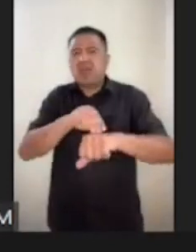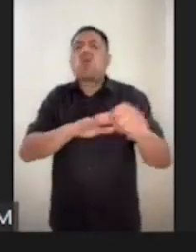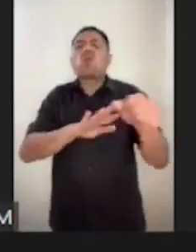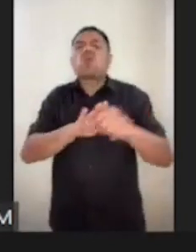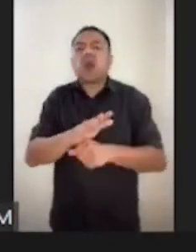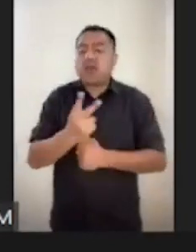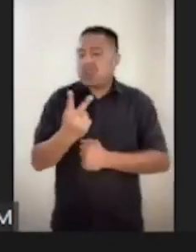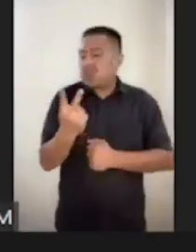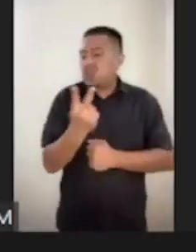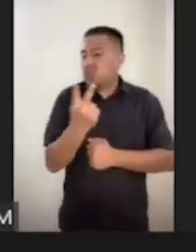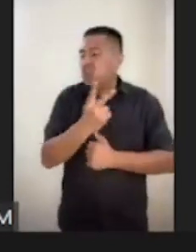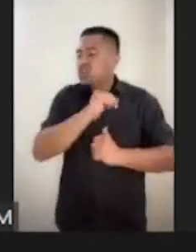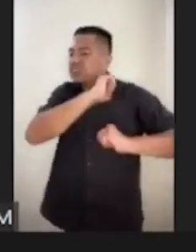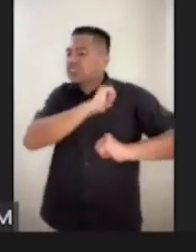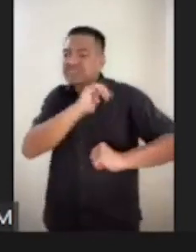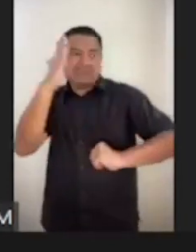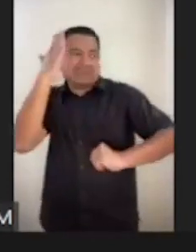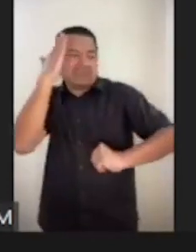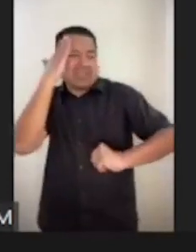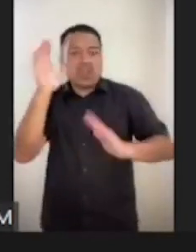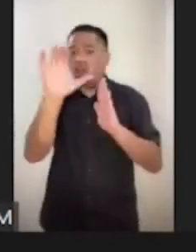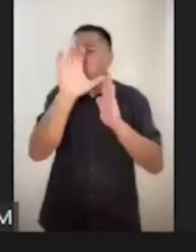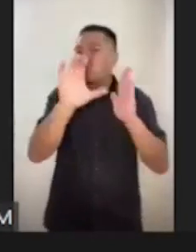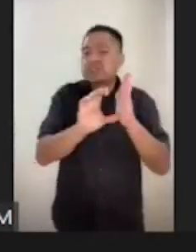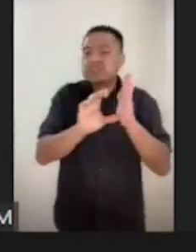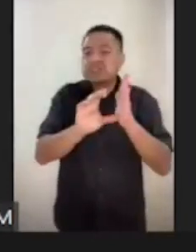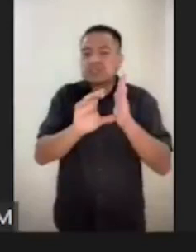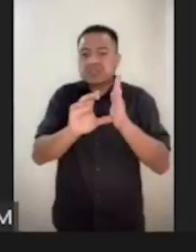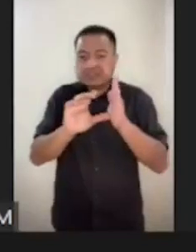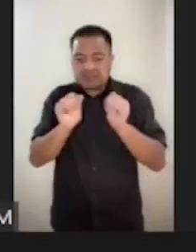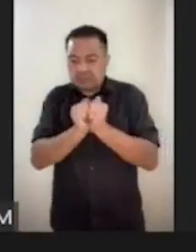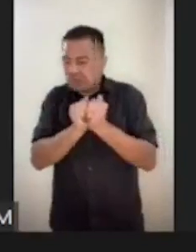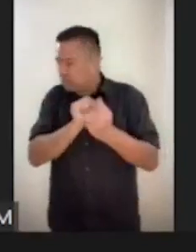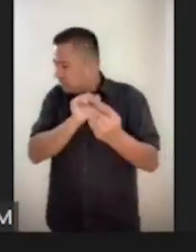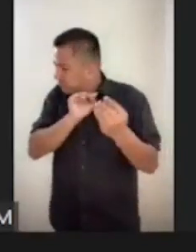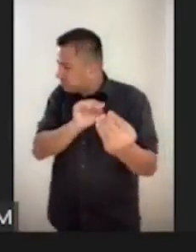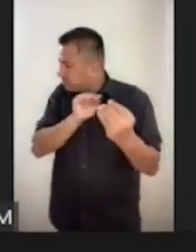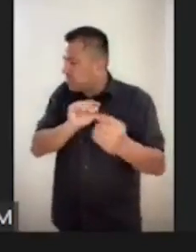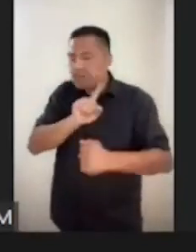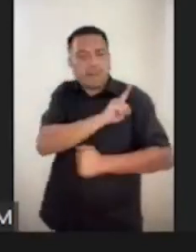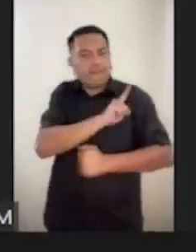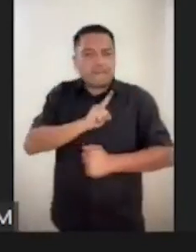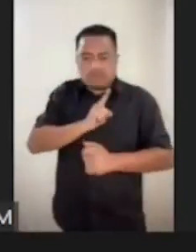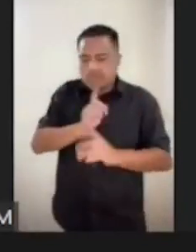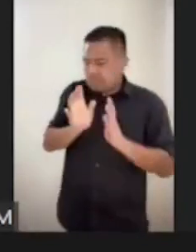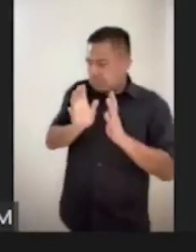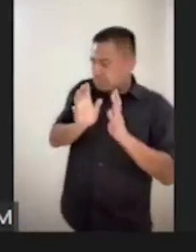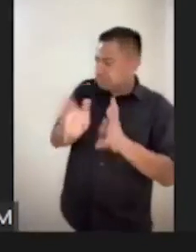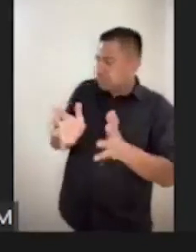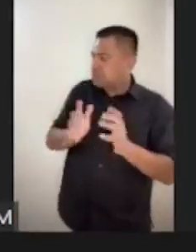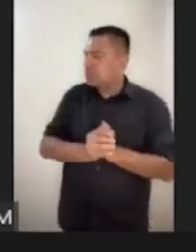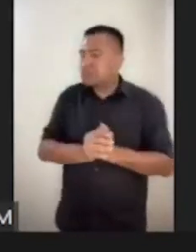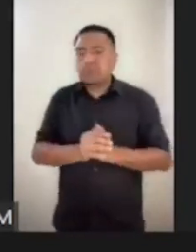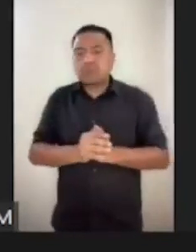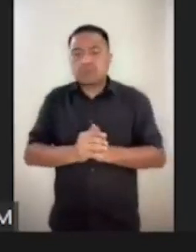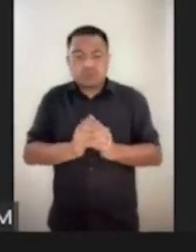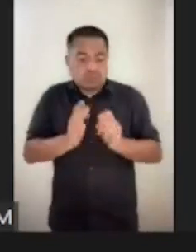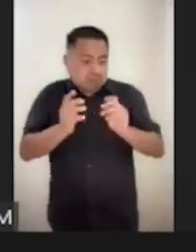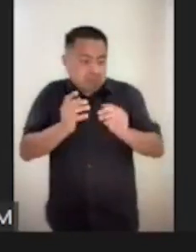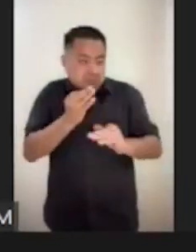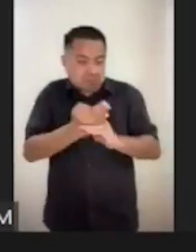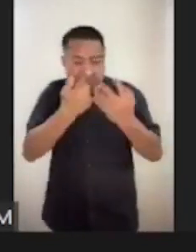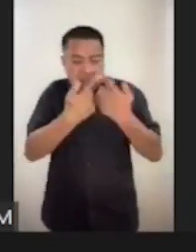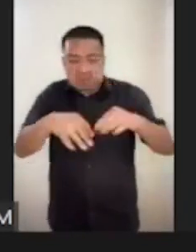dos principios constitucionales en disputa debe prevalecer, es decir, el principio